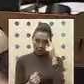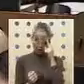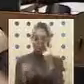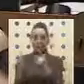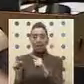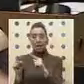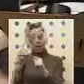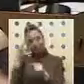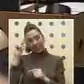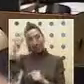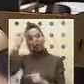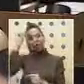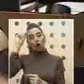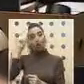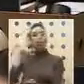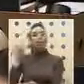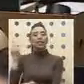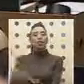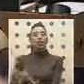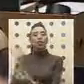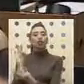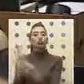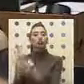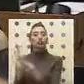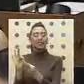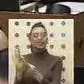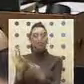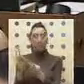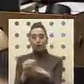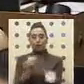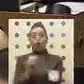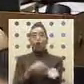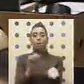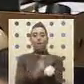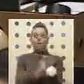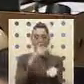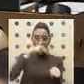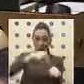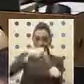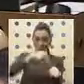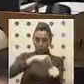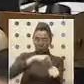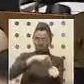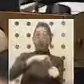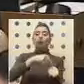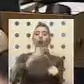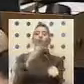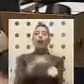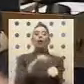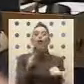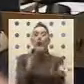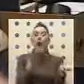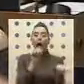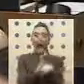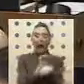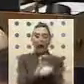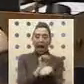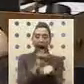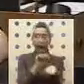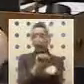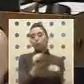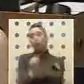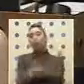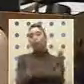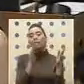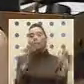a los combustibles a los vehículos que usaban las carreteras, y solo a los vehículos que usaban las